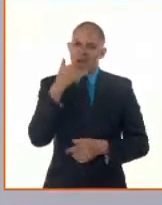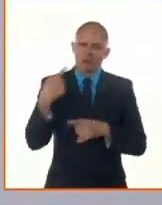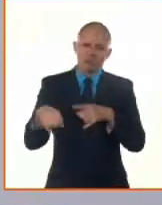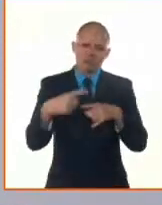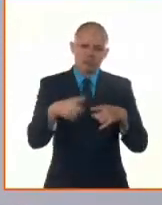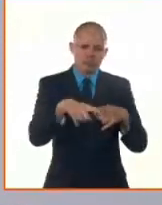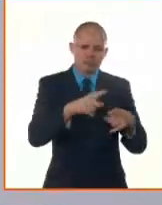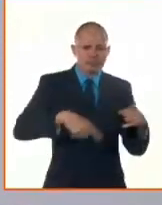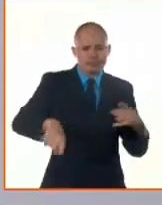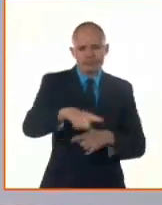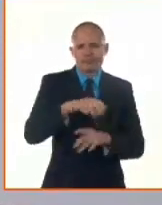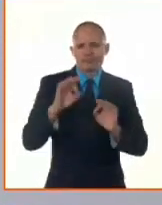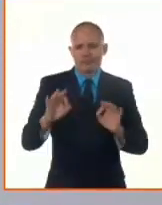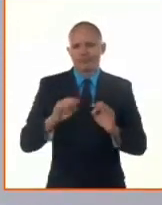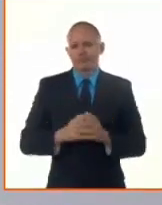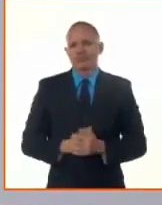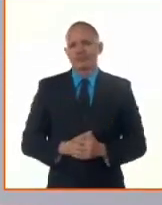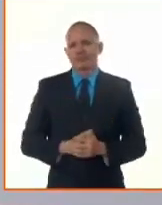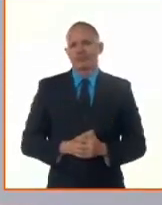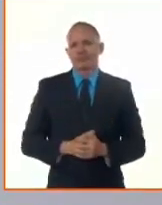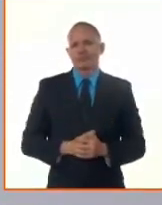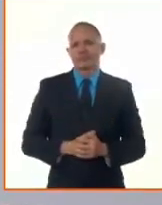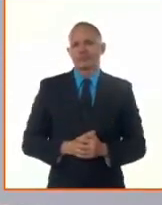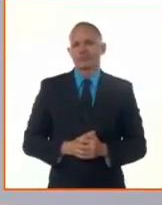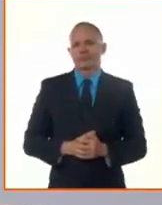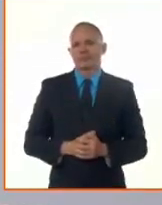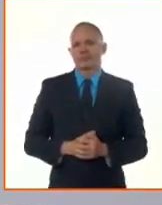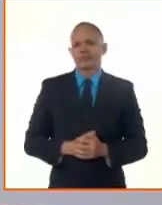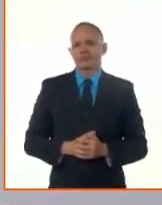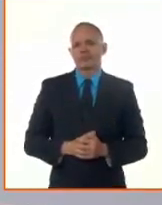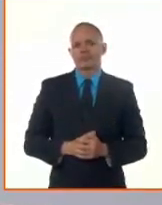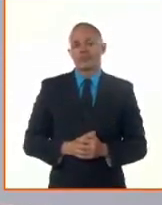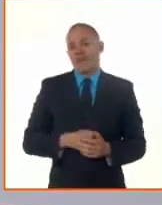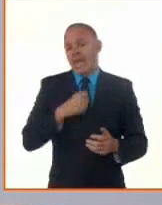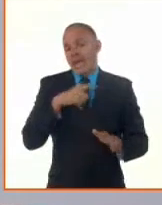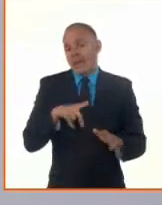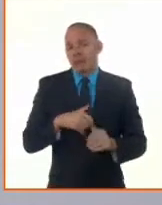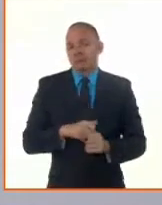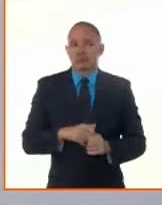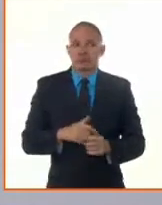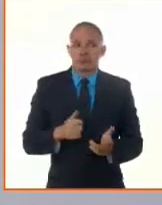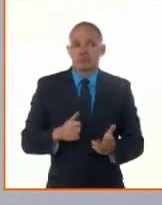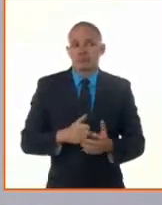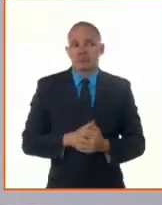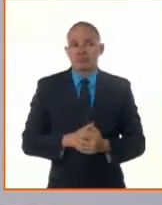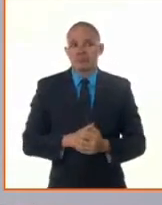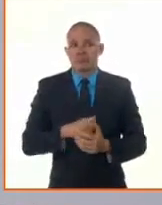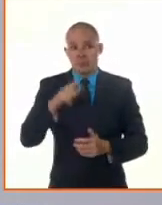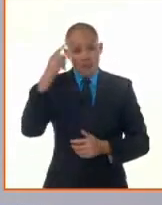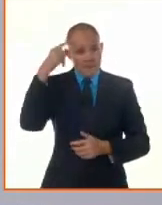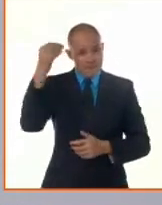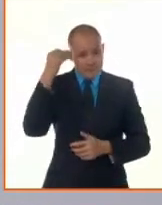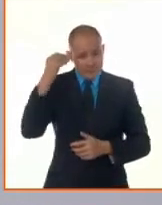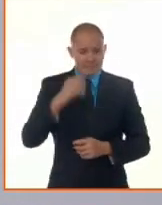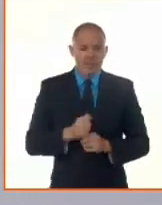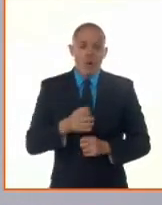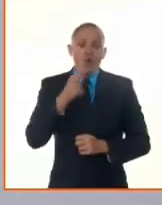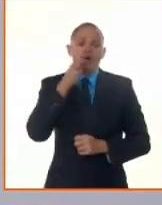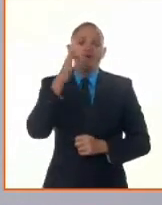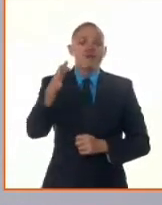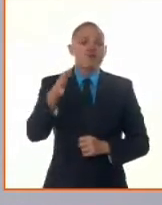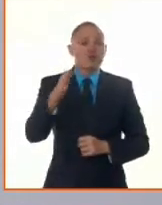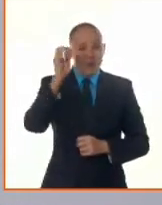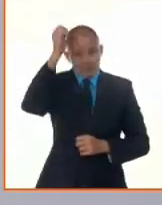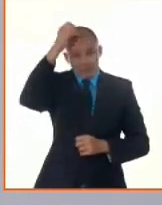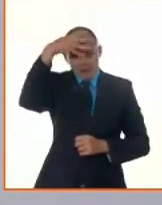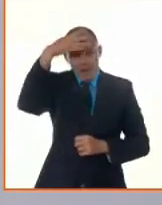de la frontera de los Estados Unidos porque van a tener consecuencias imagínense ustedes si Donald Trump vuelve a ser presidente de Estados Unidos